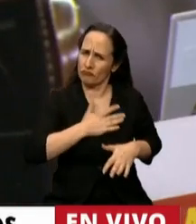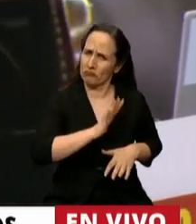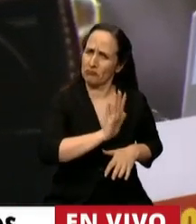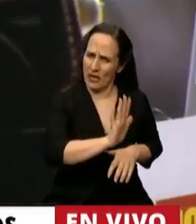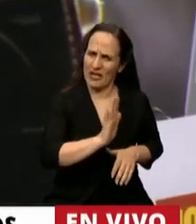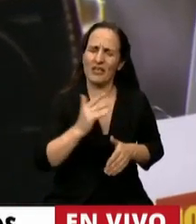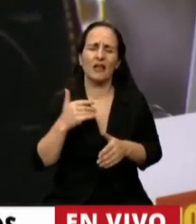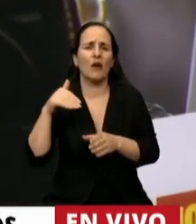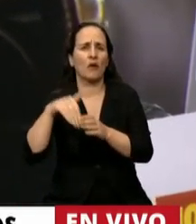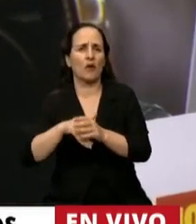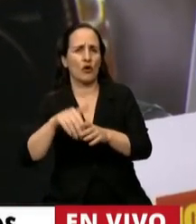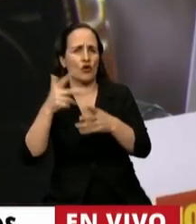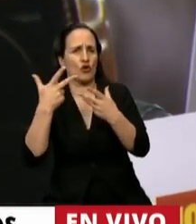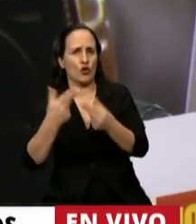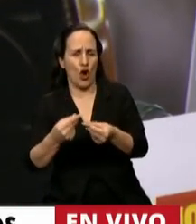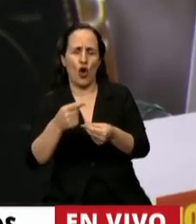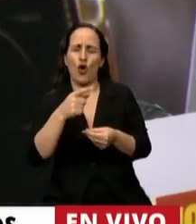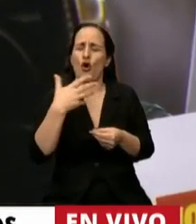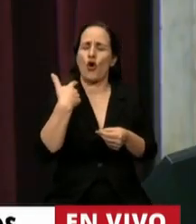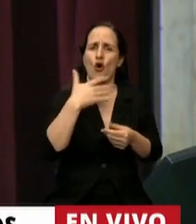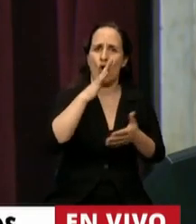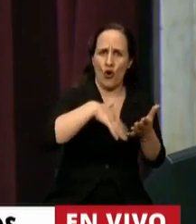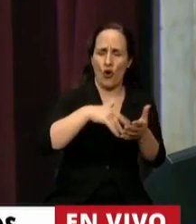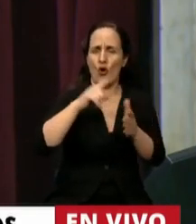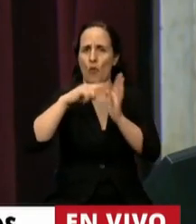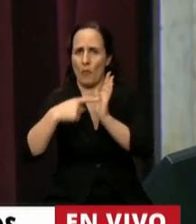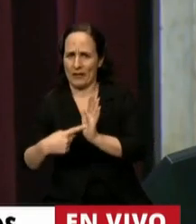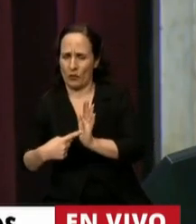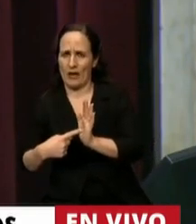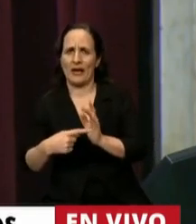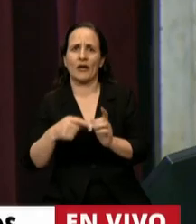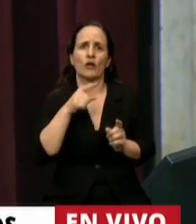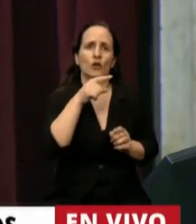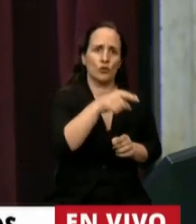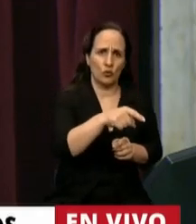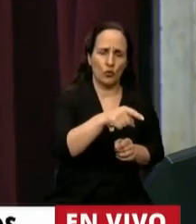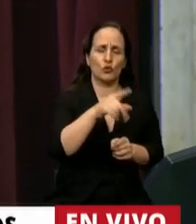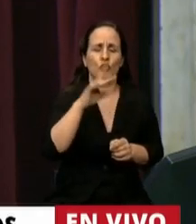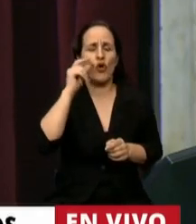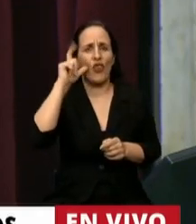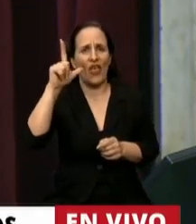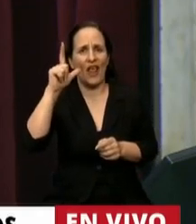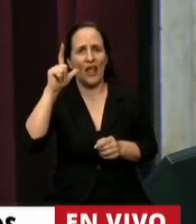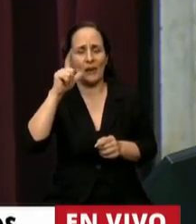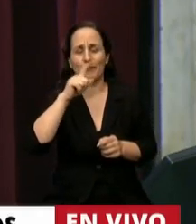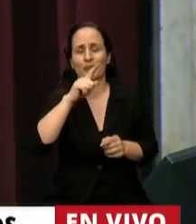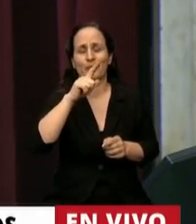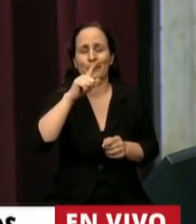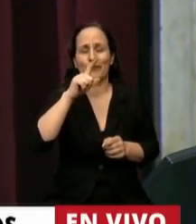su voto negativo en general y en particular. Suyo y del diputado Nicolás del Caño.